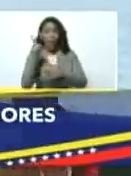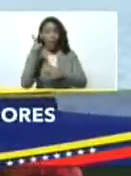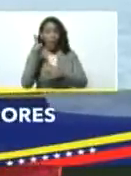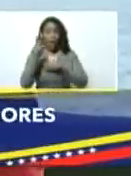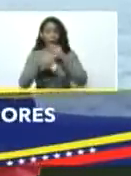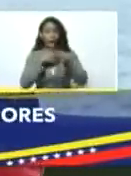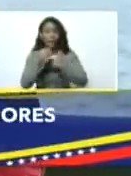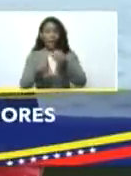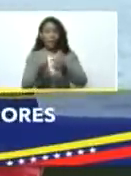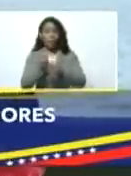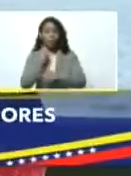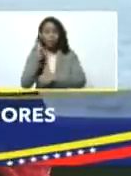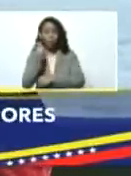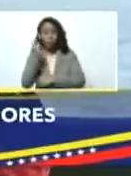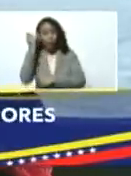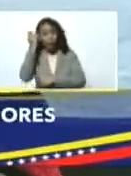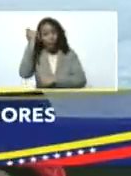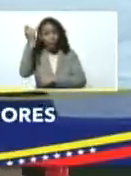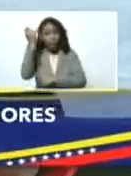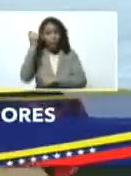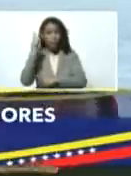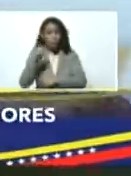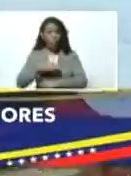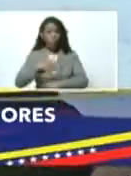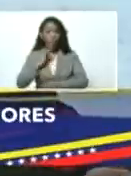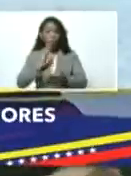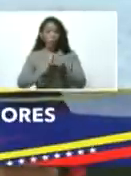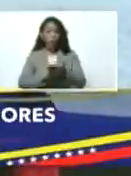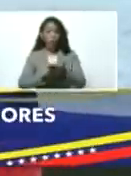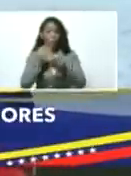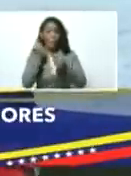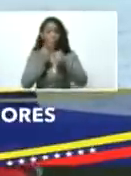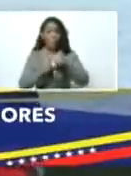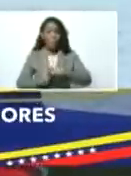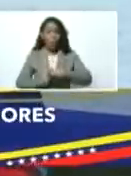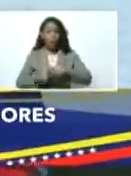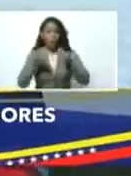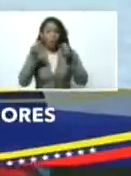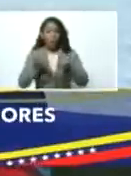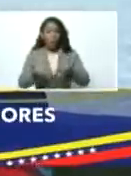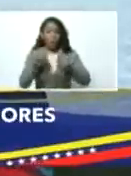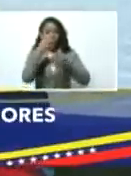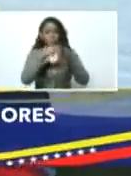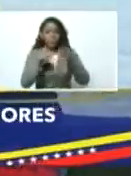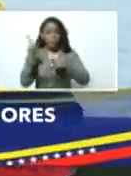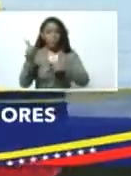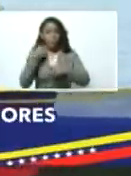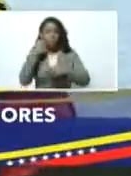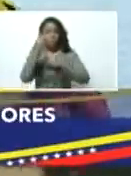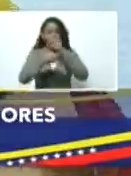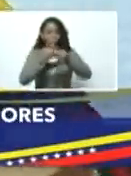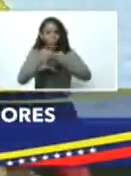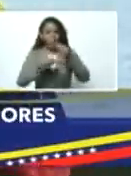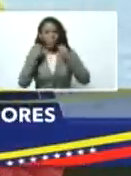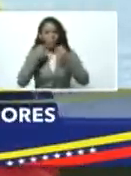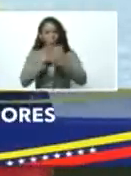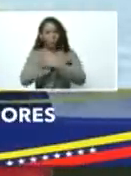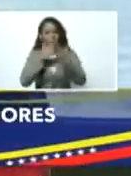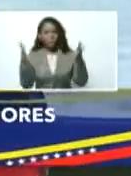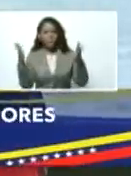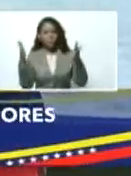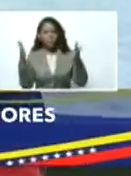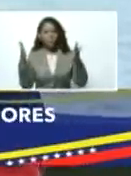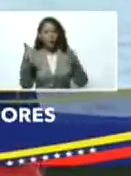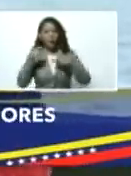la reposición de los inventarios y ellos poder colocar un precio justo a los productos que ellos estaban elaborando para ofrecerlo